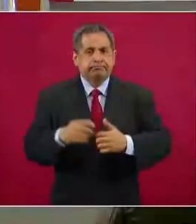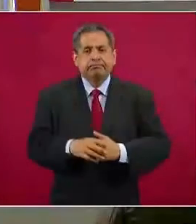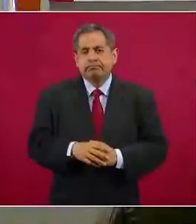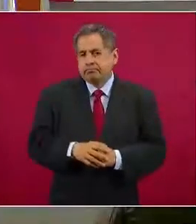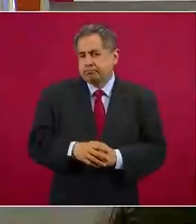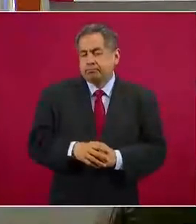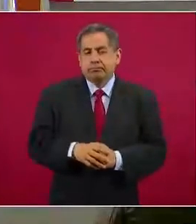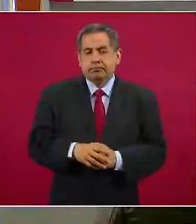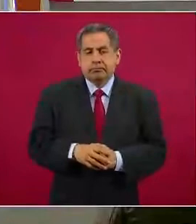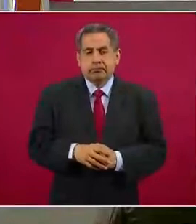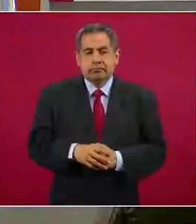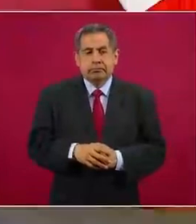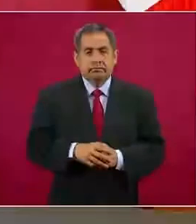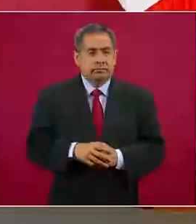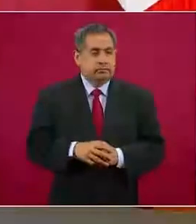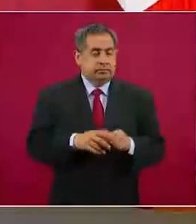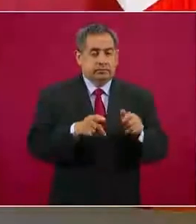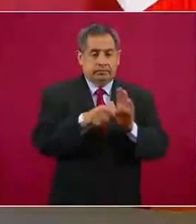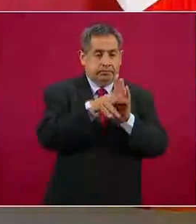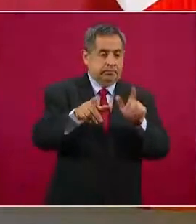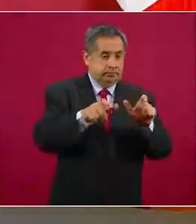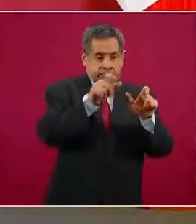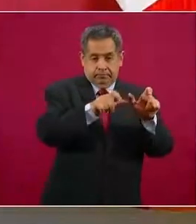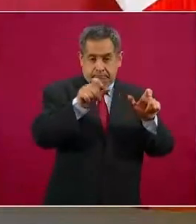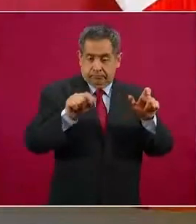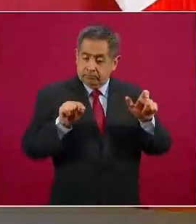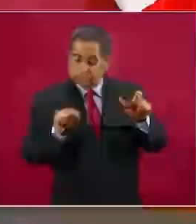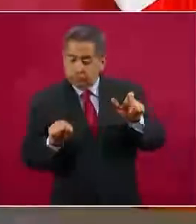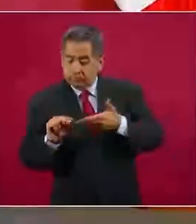Porque cuando no está firmada una columna,